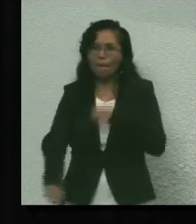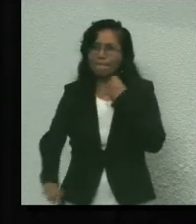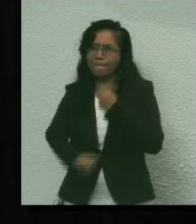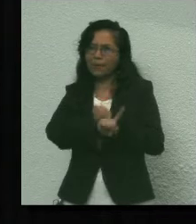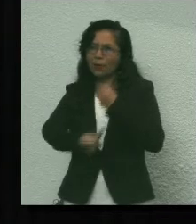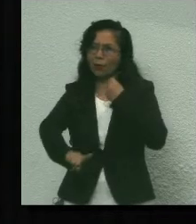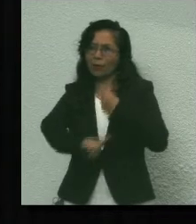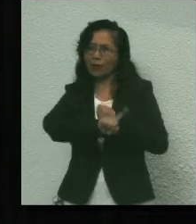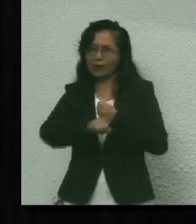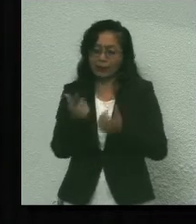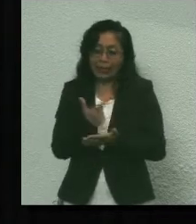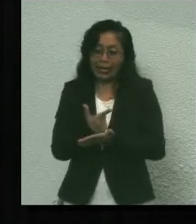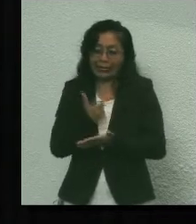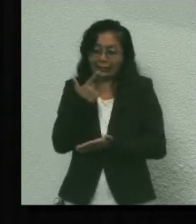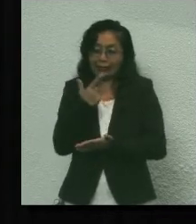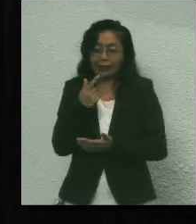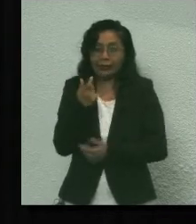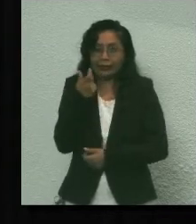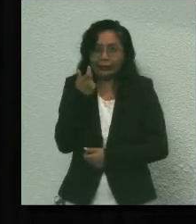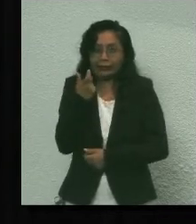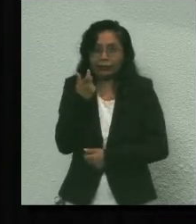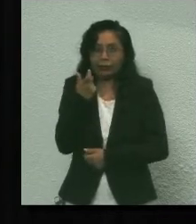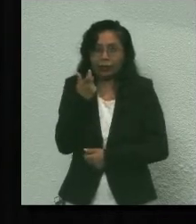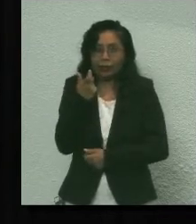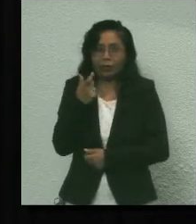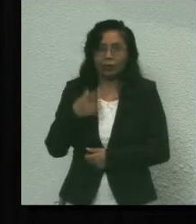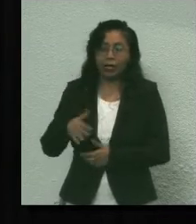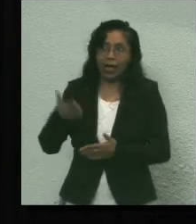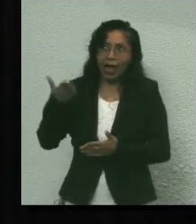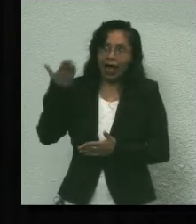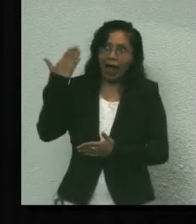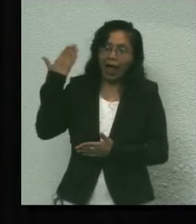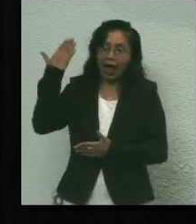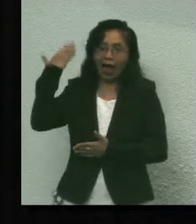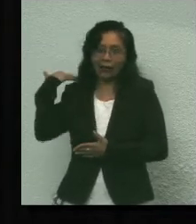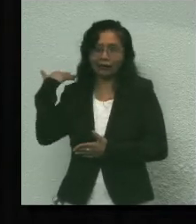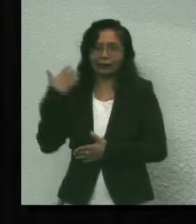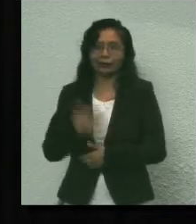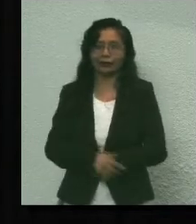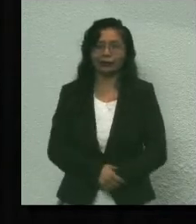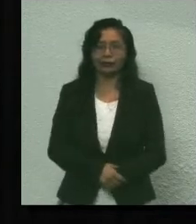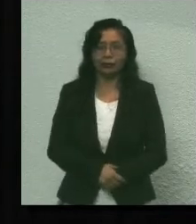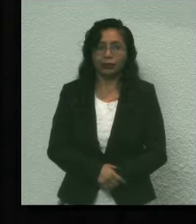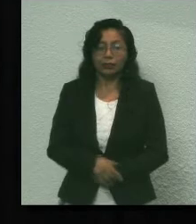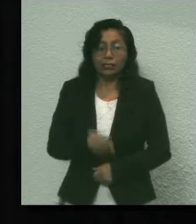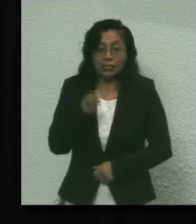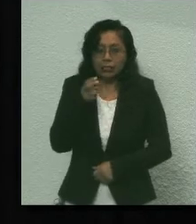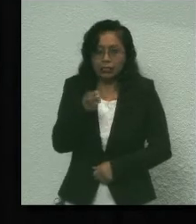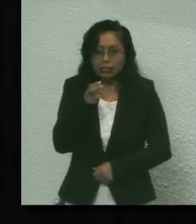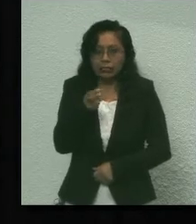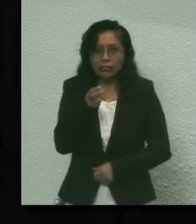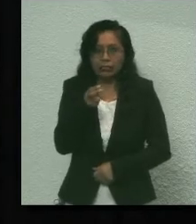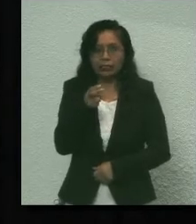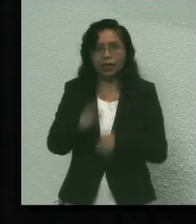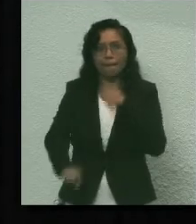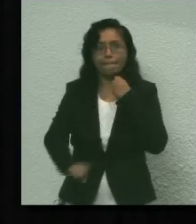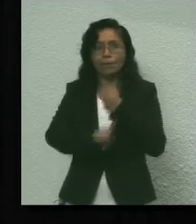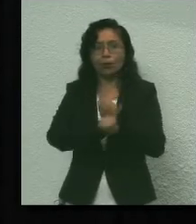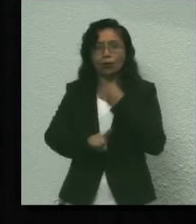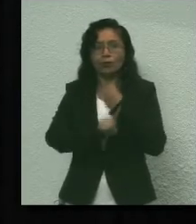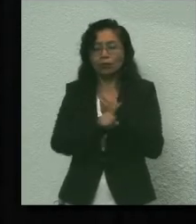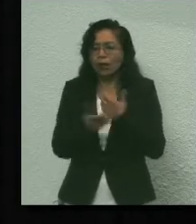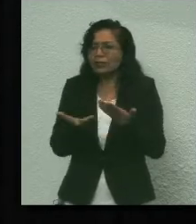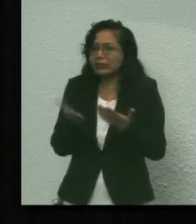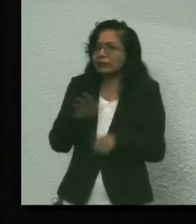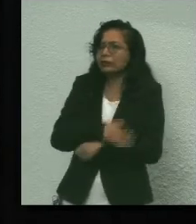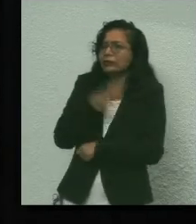de que tengamos registro en las últimas generaciones esta coyuntura deriva por la contingencia